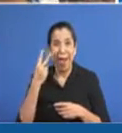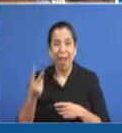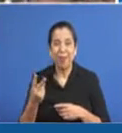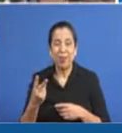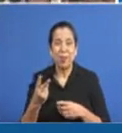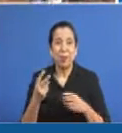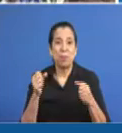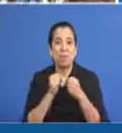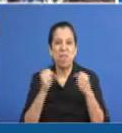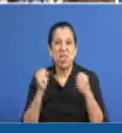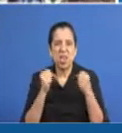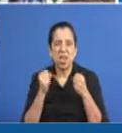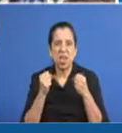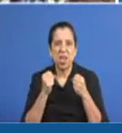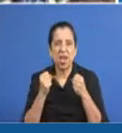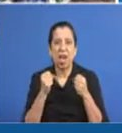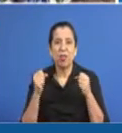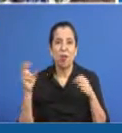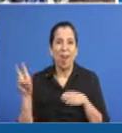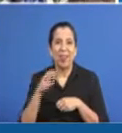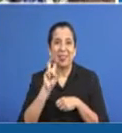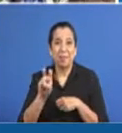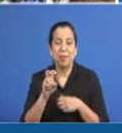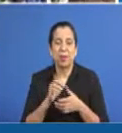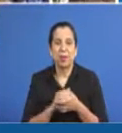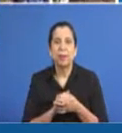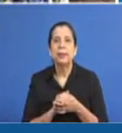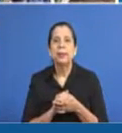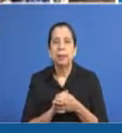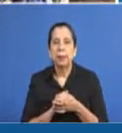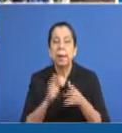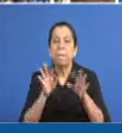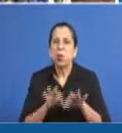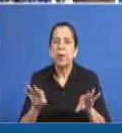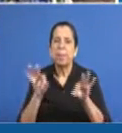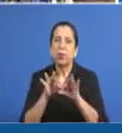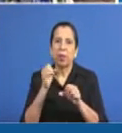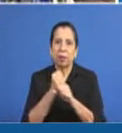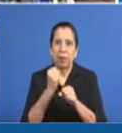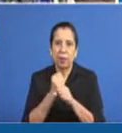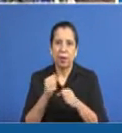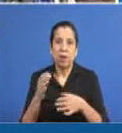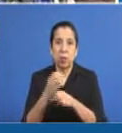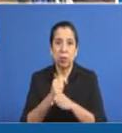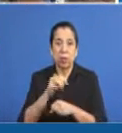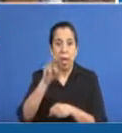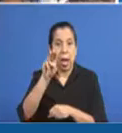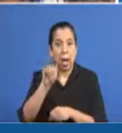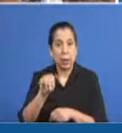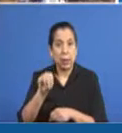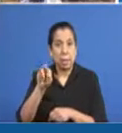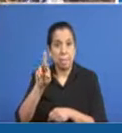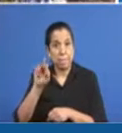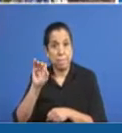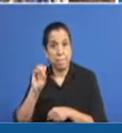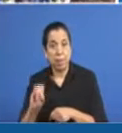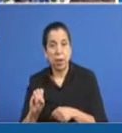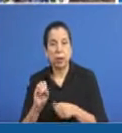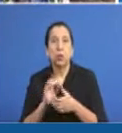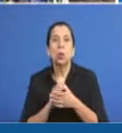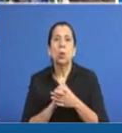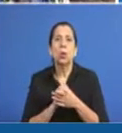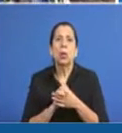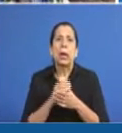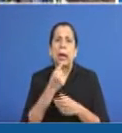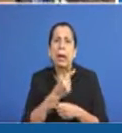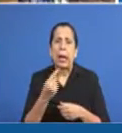ser eterno. La verdad que nos parece interesante la labor que realiza Mario Serpentario, como se le conoce, porque cada